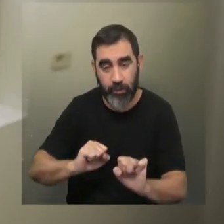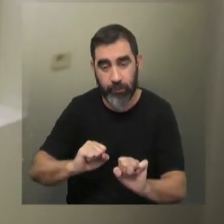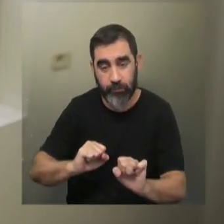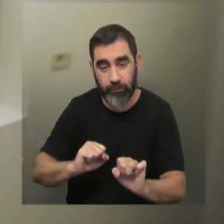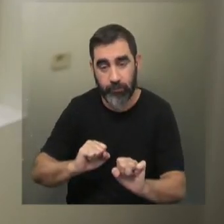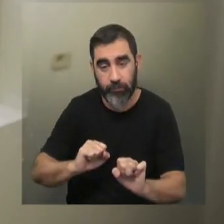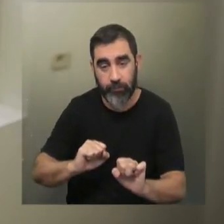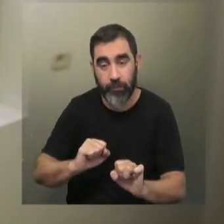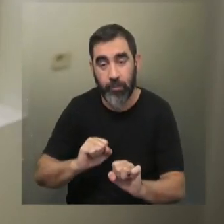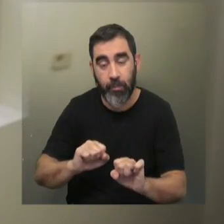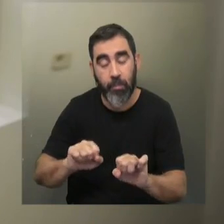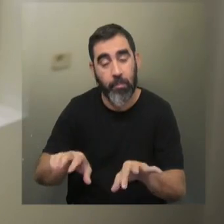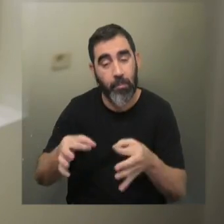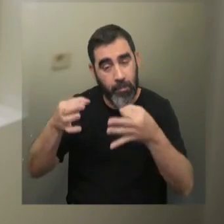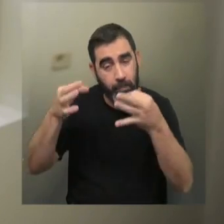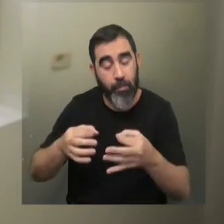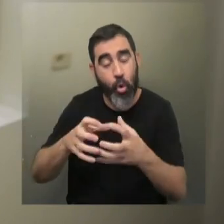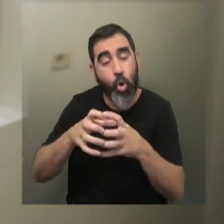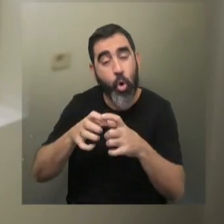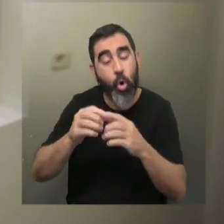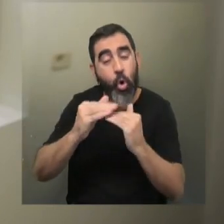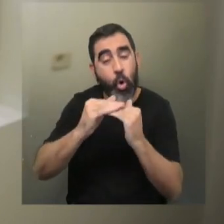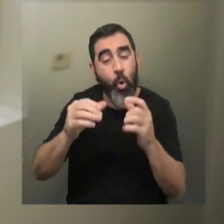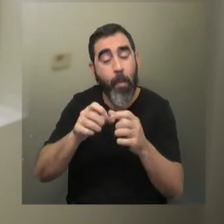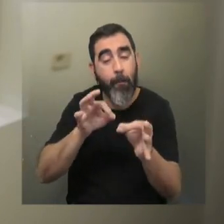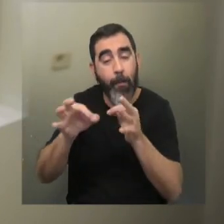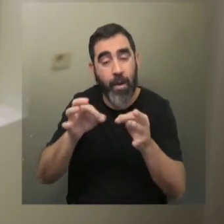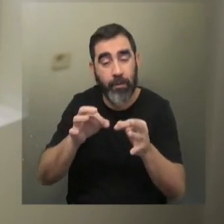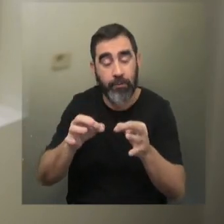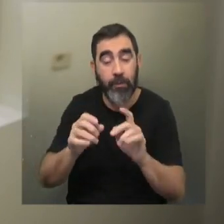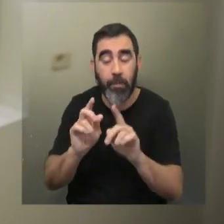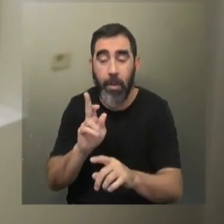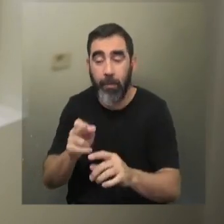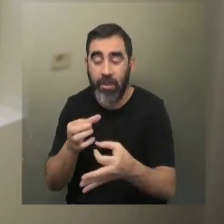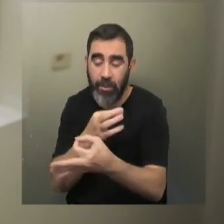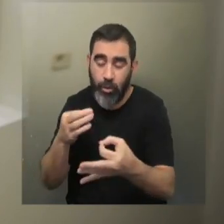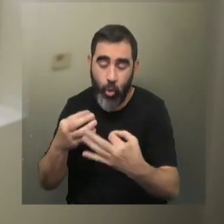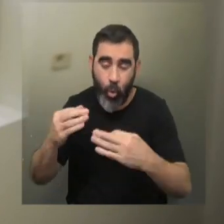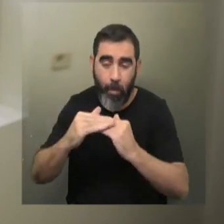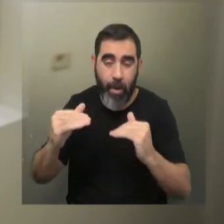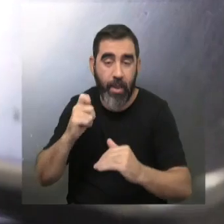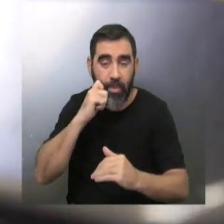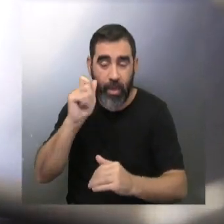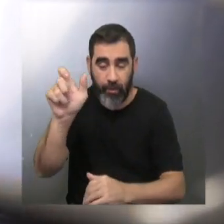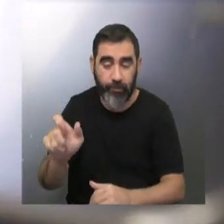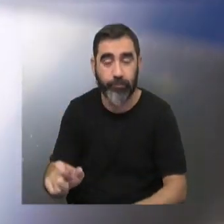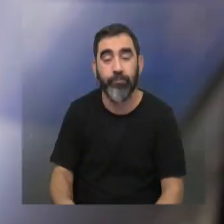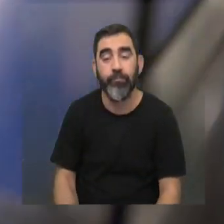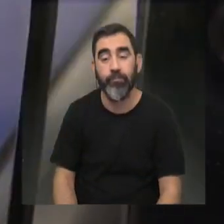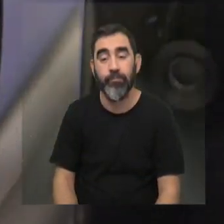a tener una próstata de tamaño normal y una flujometría también adecuada para la edad de la persona.